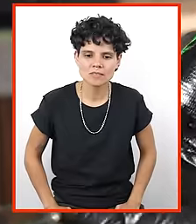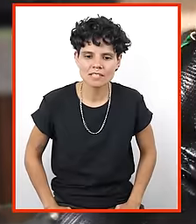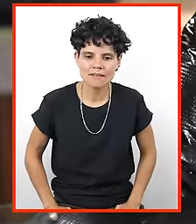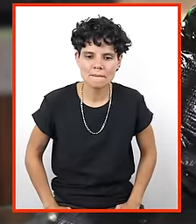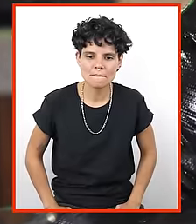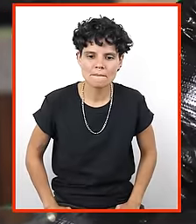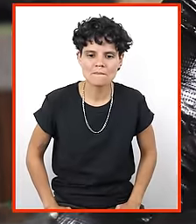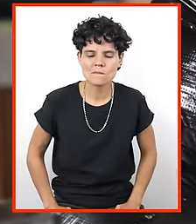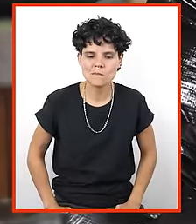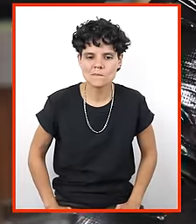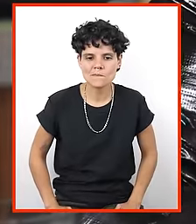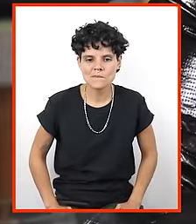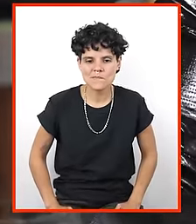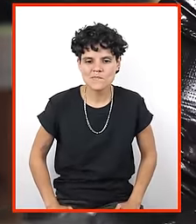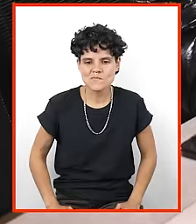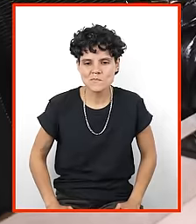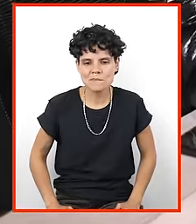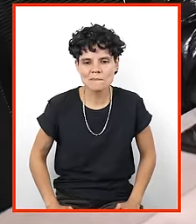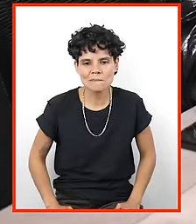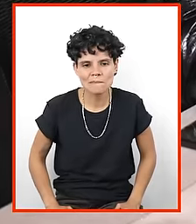Quizá Sergio Linton.